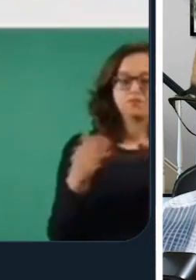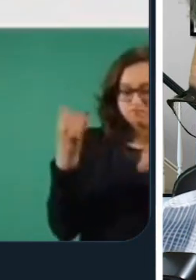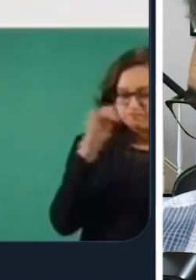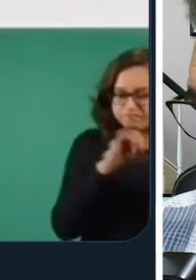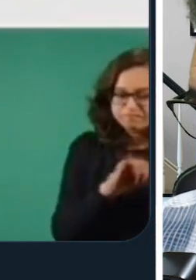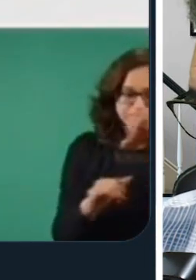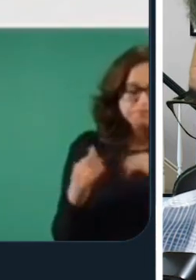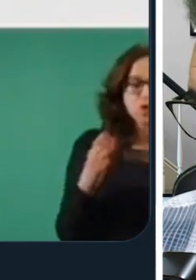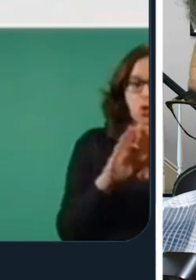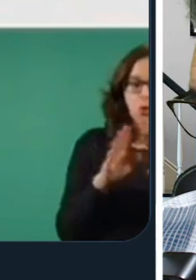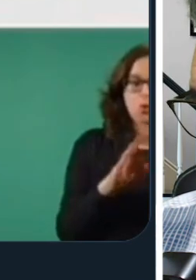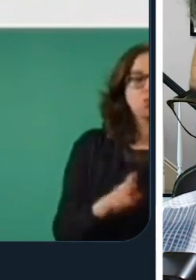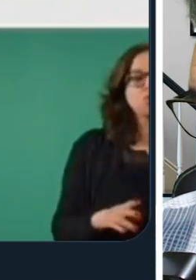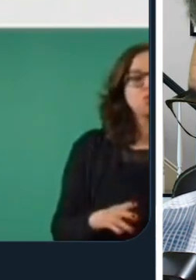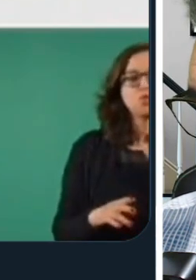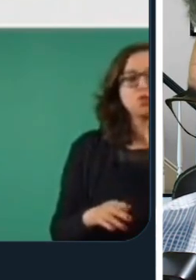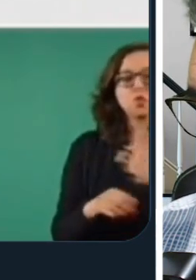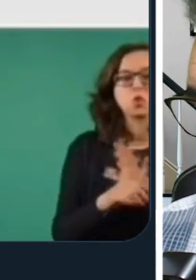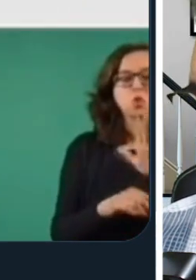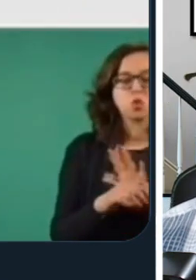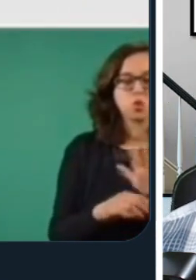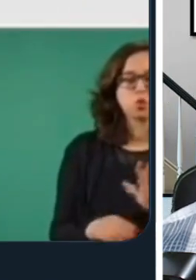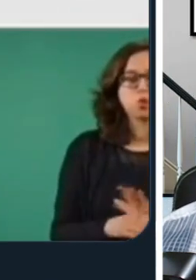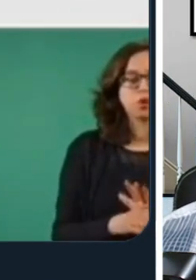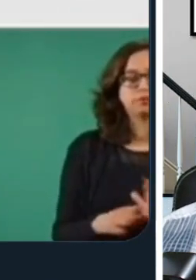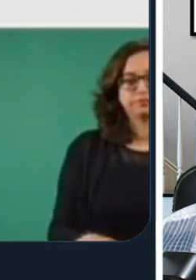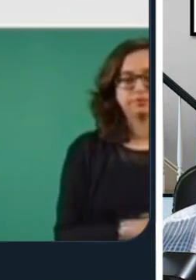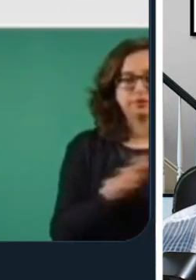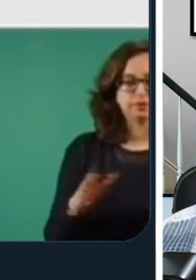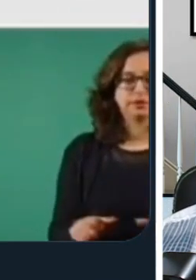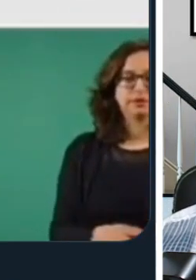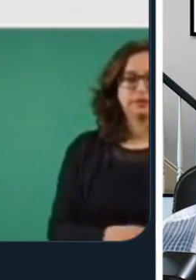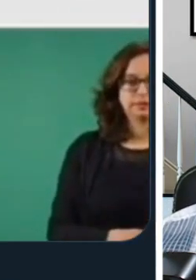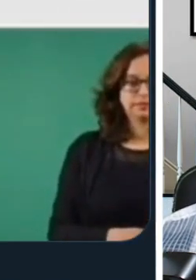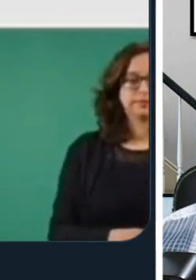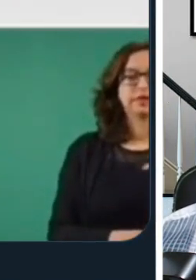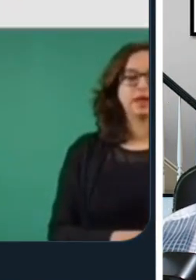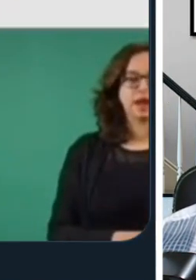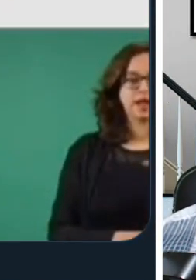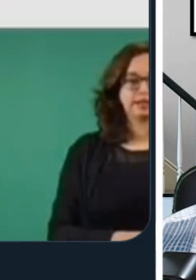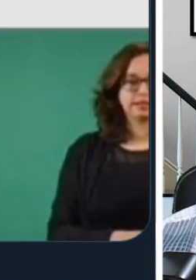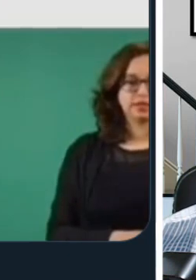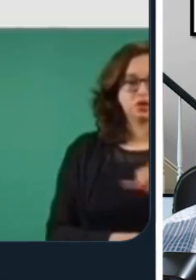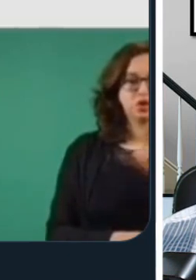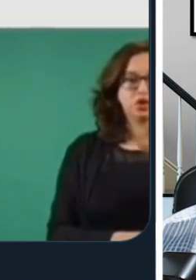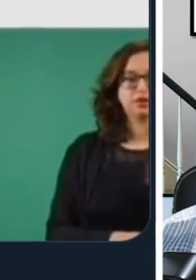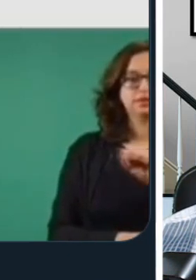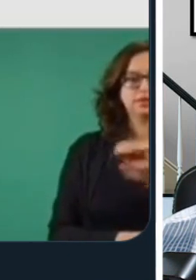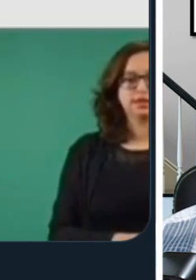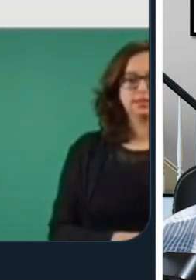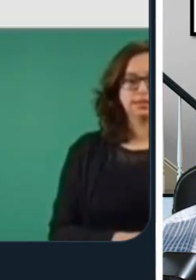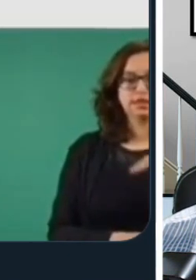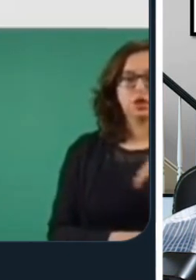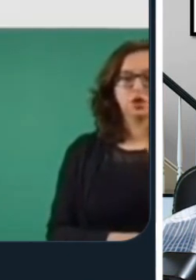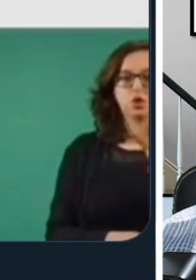presidente. Hay ensayos clínicos fase 3 en curso: CanSino, Janssen, Novavax,